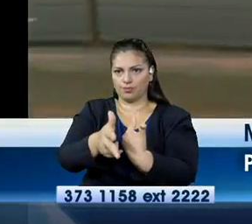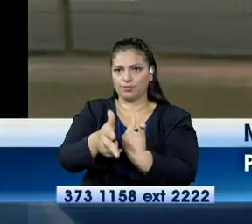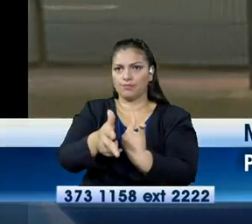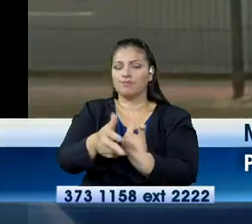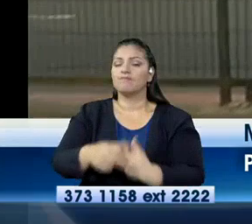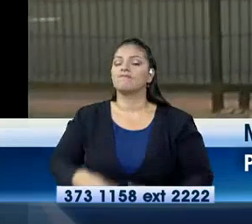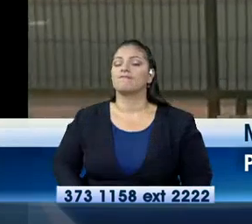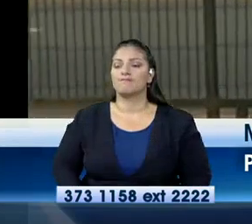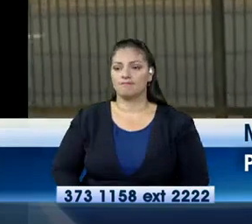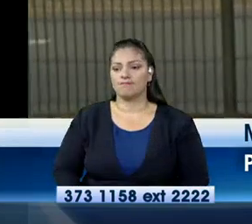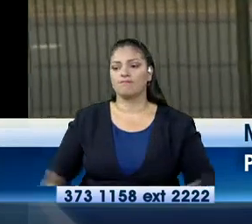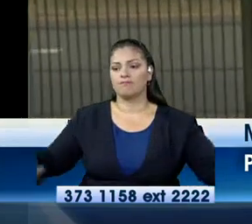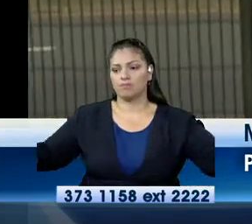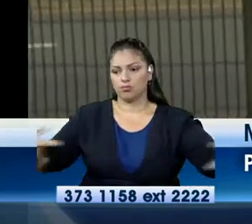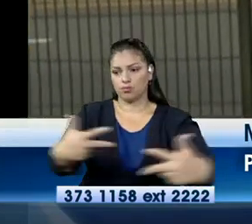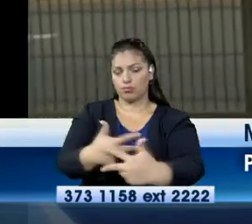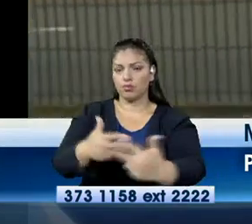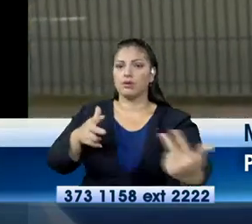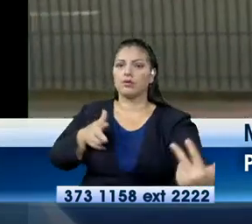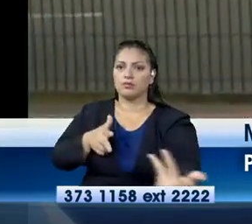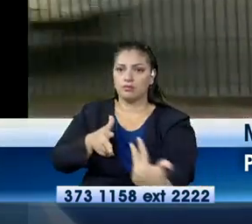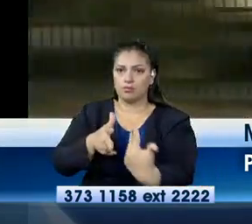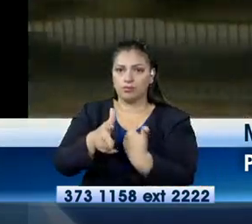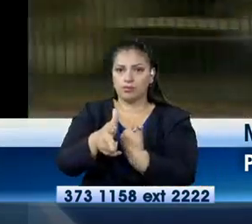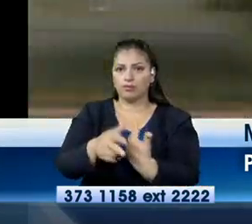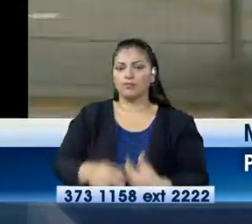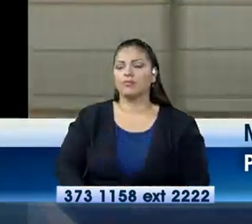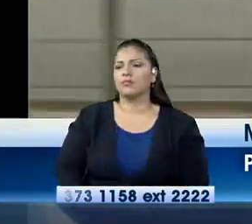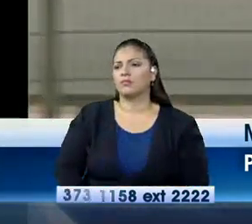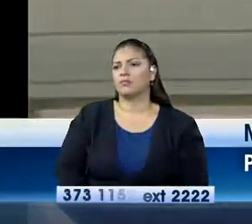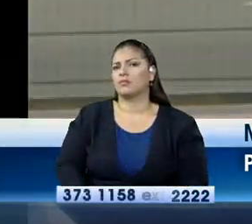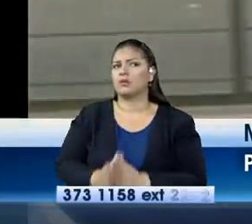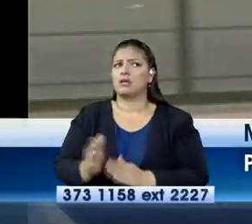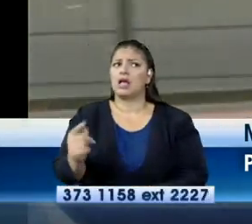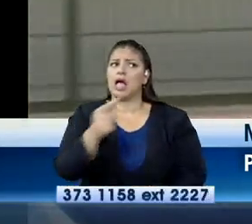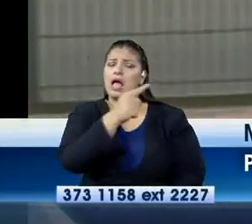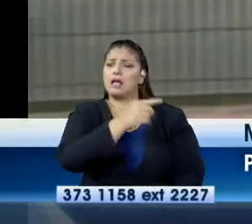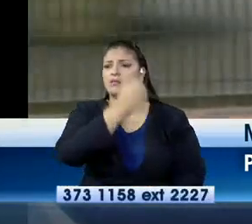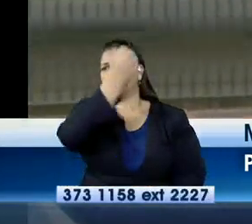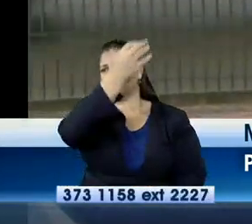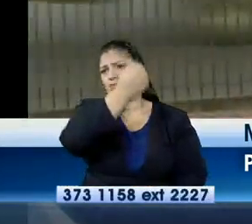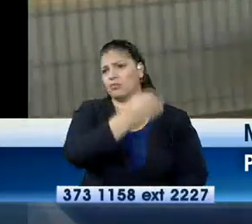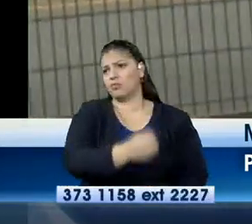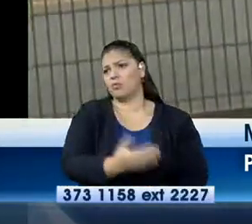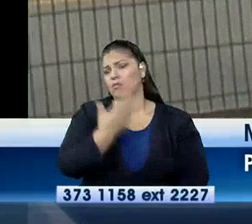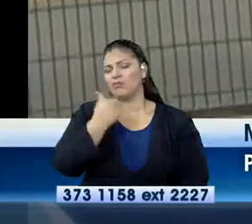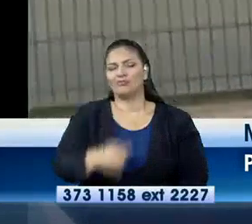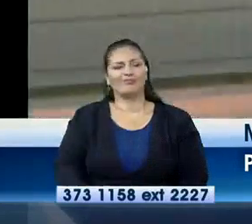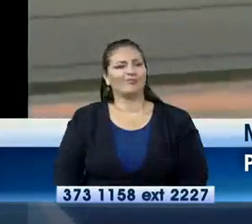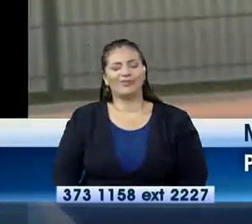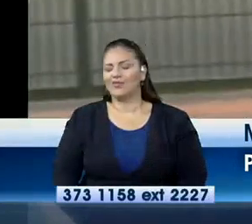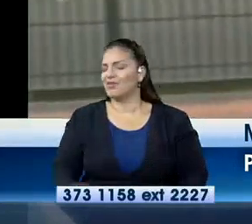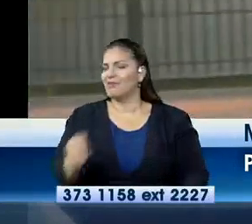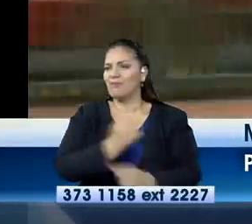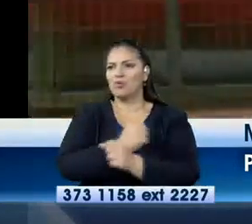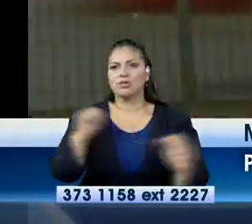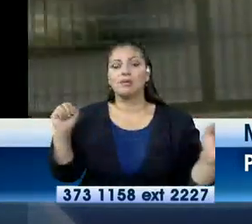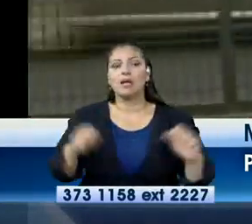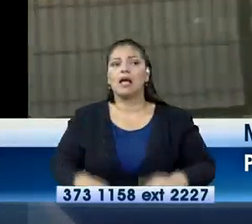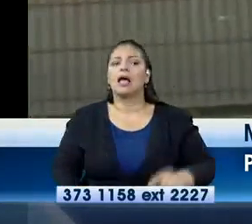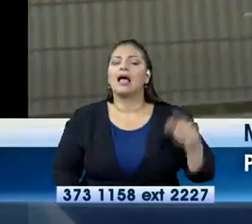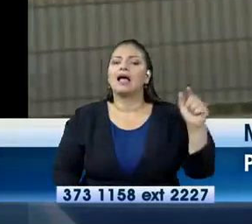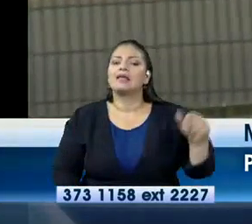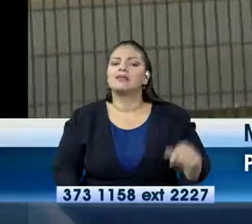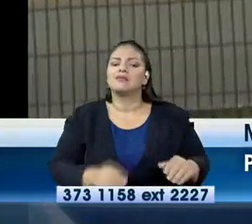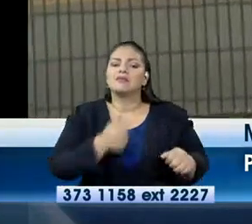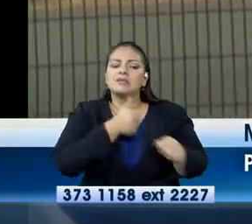Y pedir un semáforo de la bajada del puente que viene de la 25 de julio hacia acá es imposible porque tenemos más o menos a 100 metros el puente y la bajada. Hay circulación